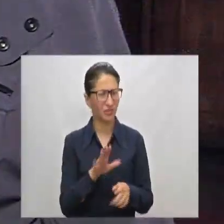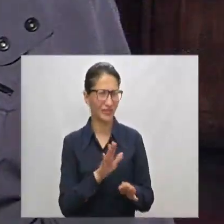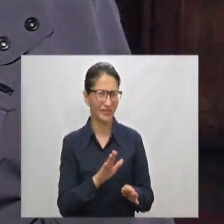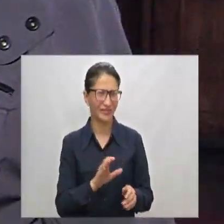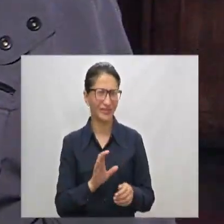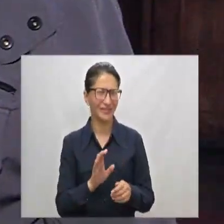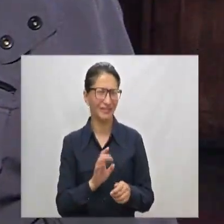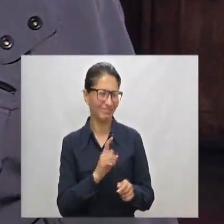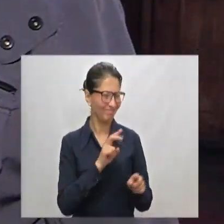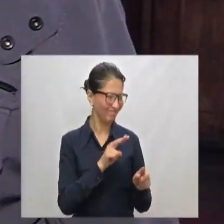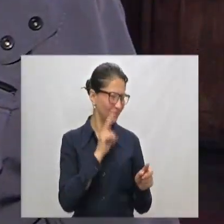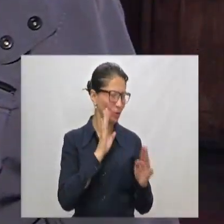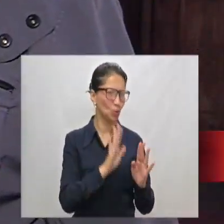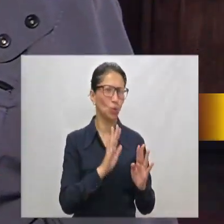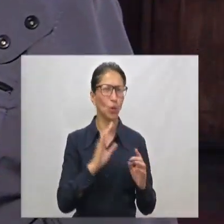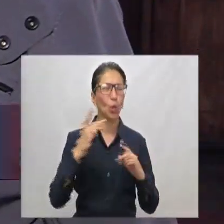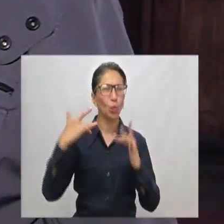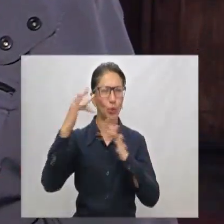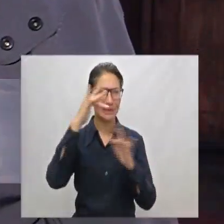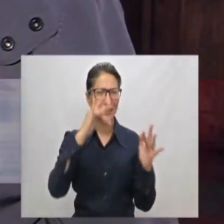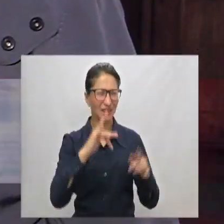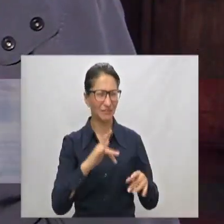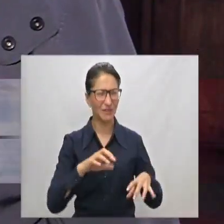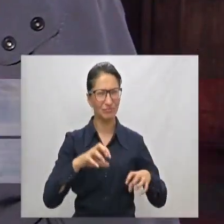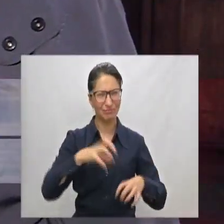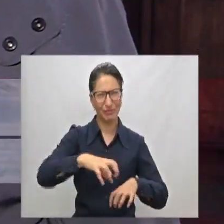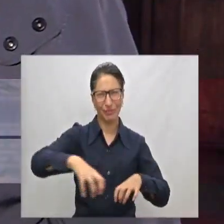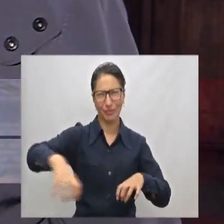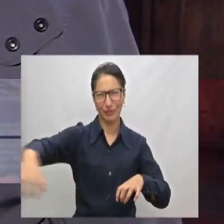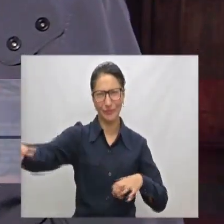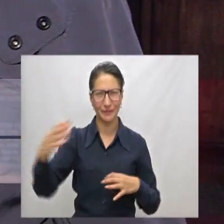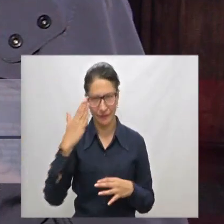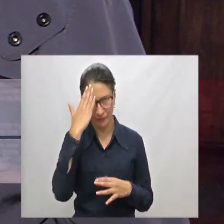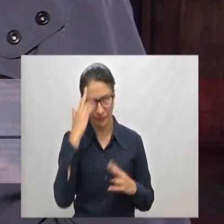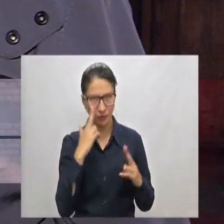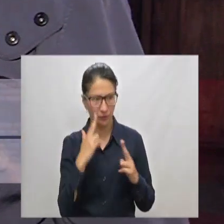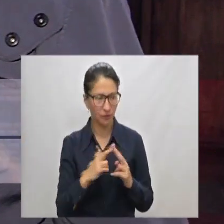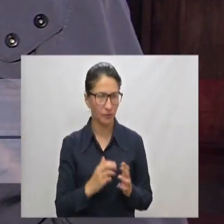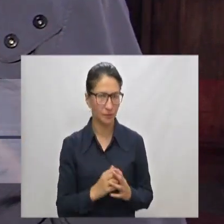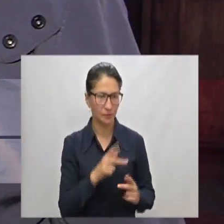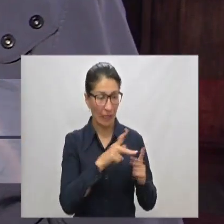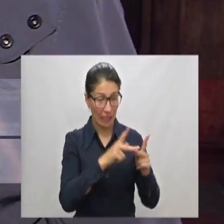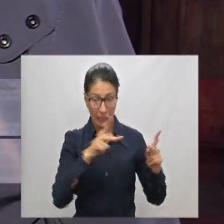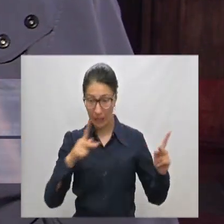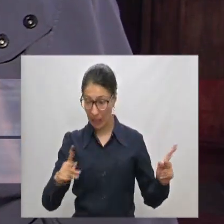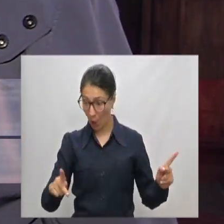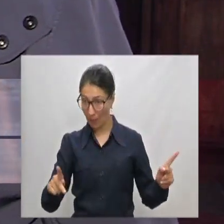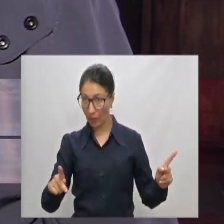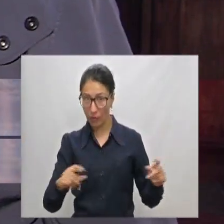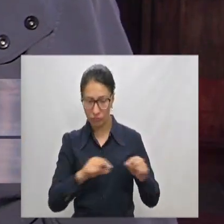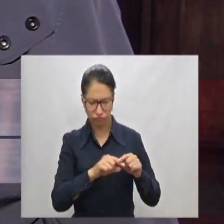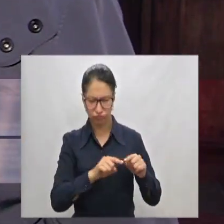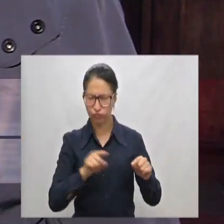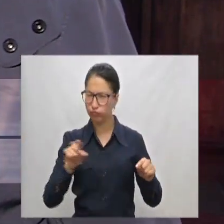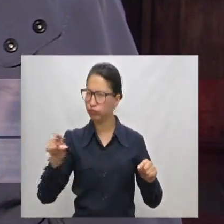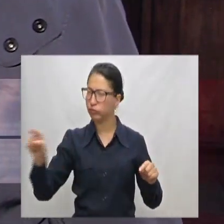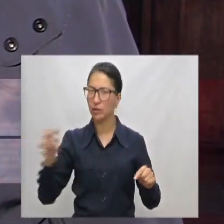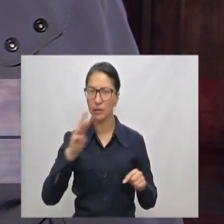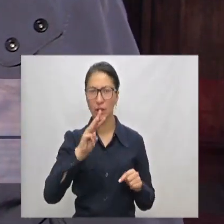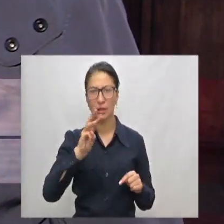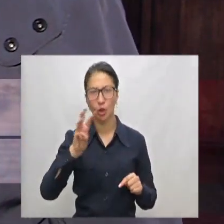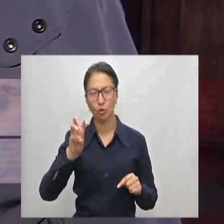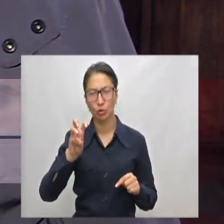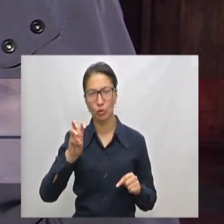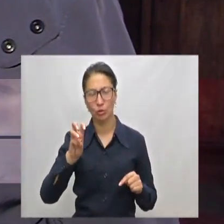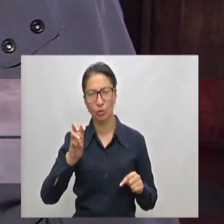municipios que recorre, pues tiene unas características especiales que son de turismo. Los tramos, los kilómetros que comprendía